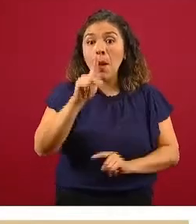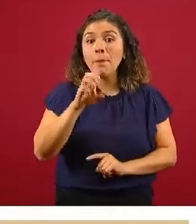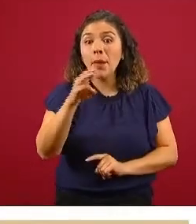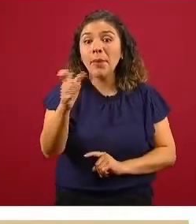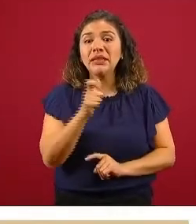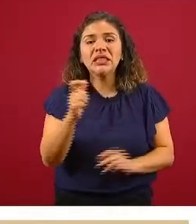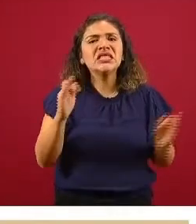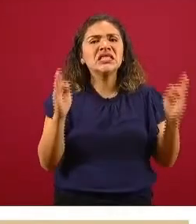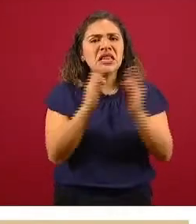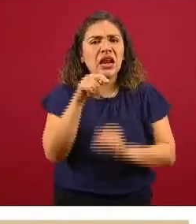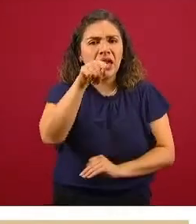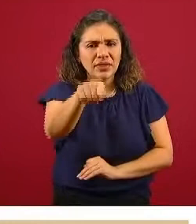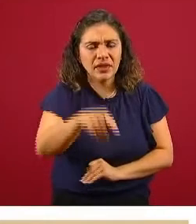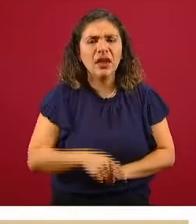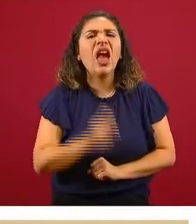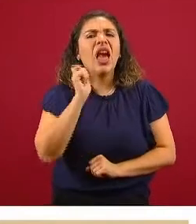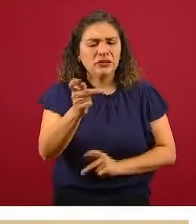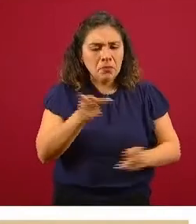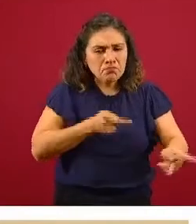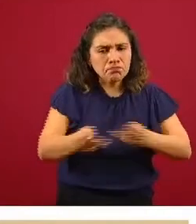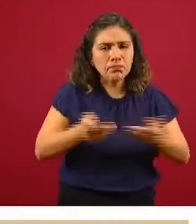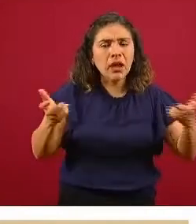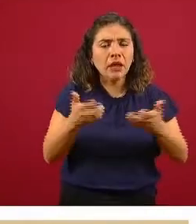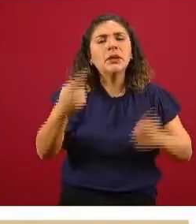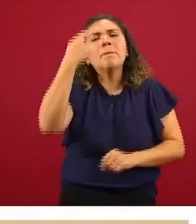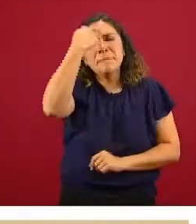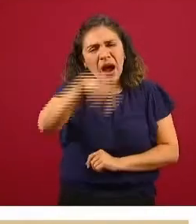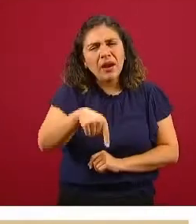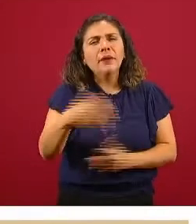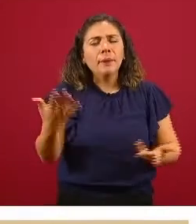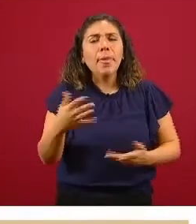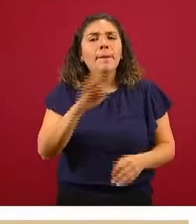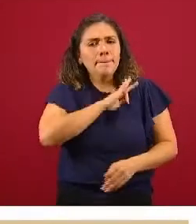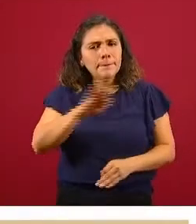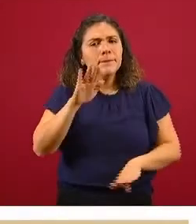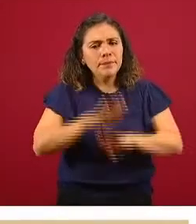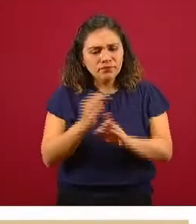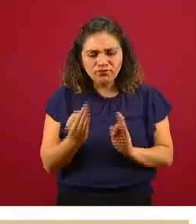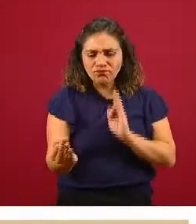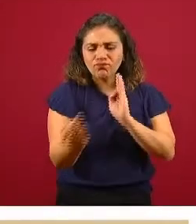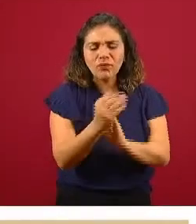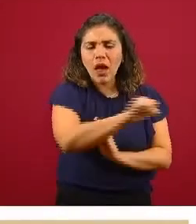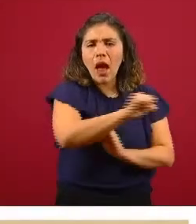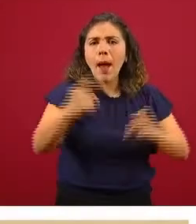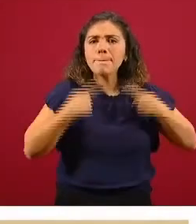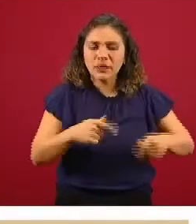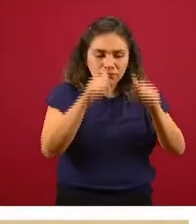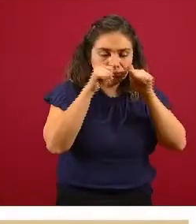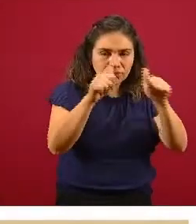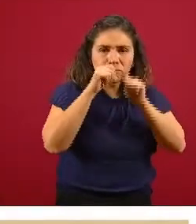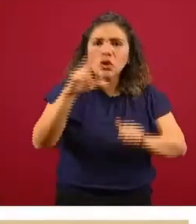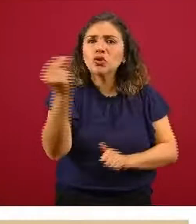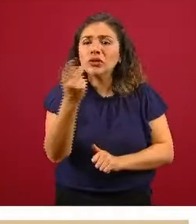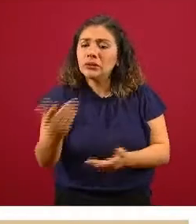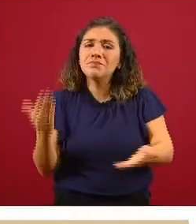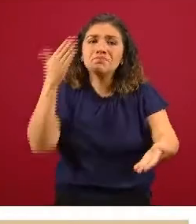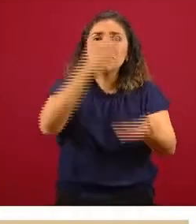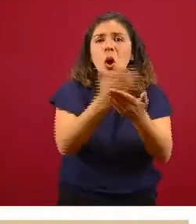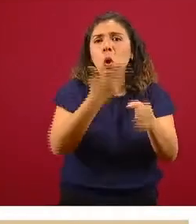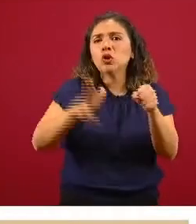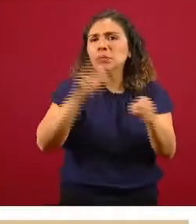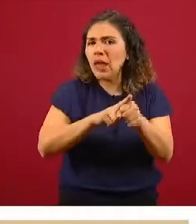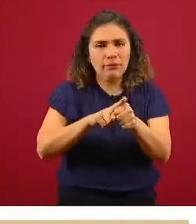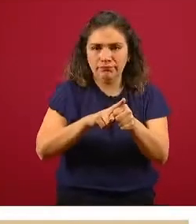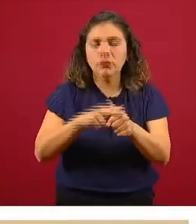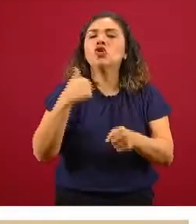cerca de ti. Esa es una estrategia que se hizo con el afán de poder estar cerca de los pacientes y no necesitar que fueran a los